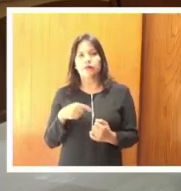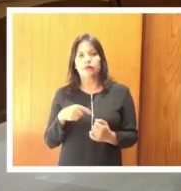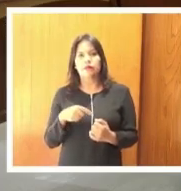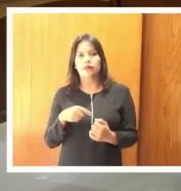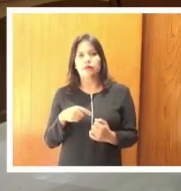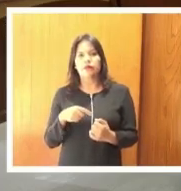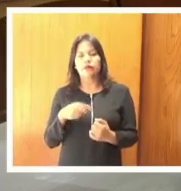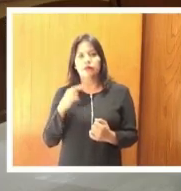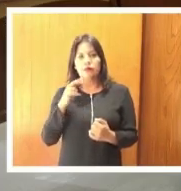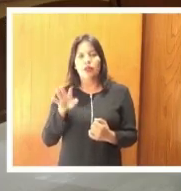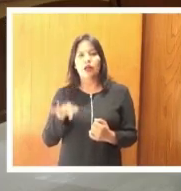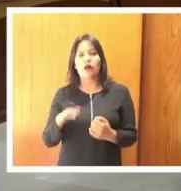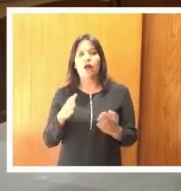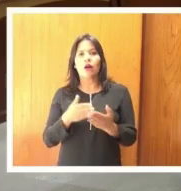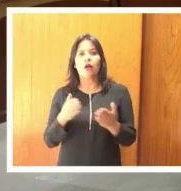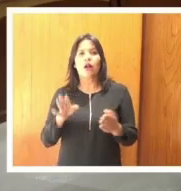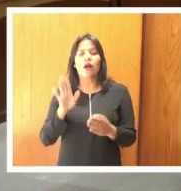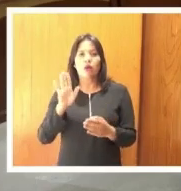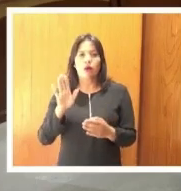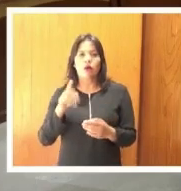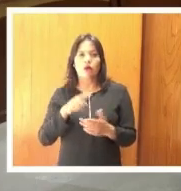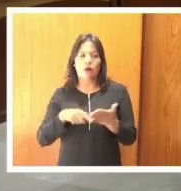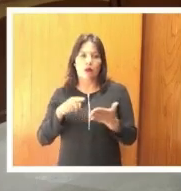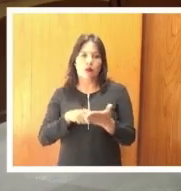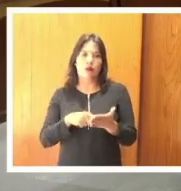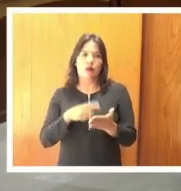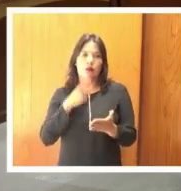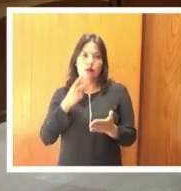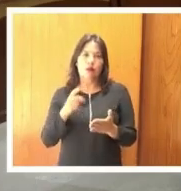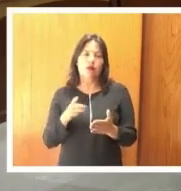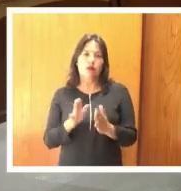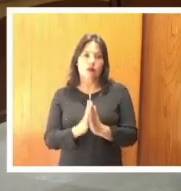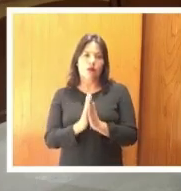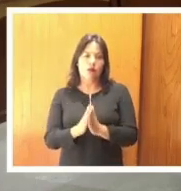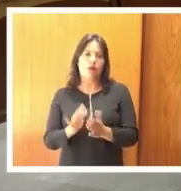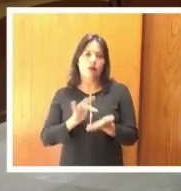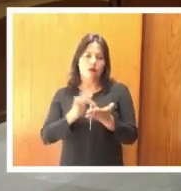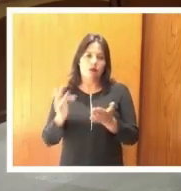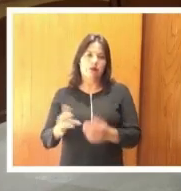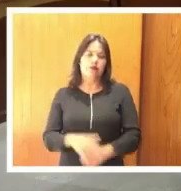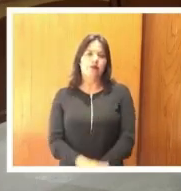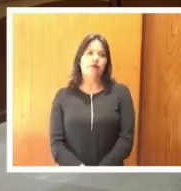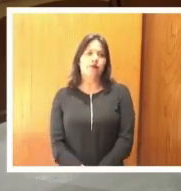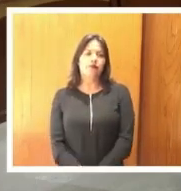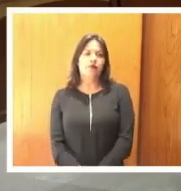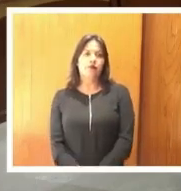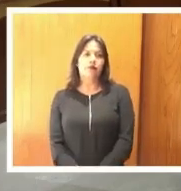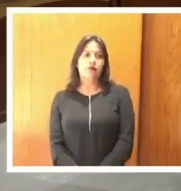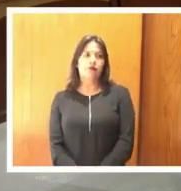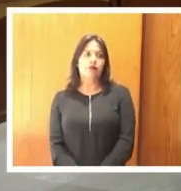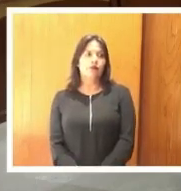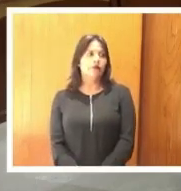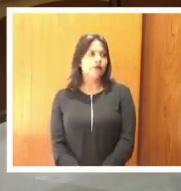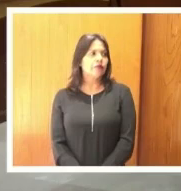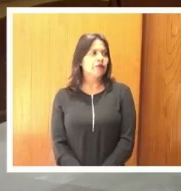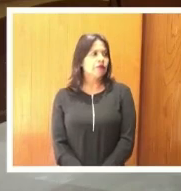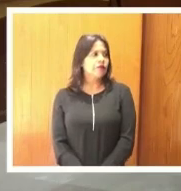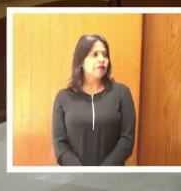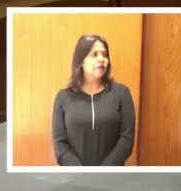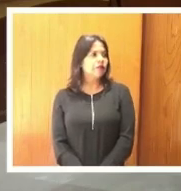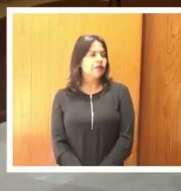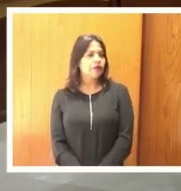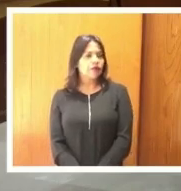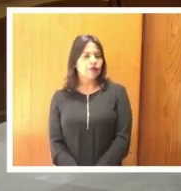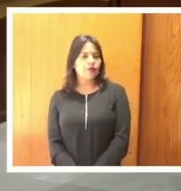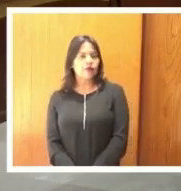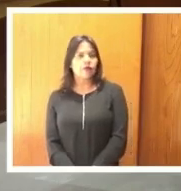de los votos. Si la pudieran también establecer, por favor. Gracias. Correcto. Con gusto, comisionado. Tomo nota de la opinión particular